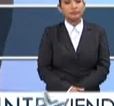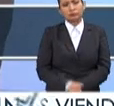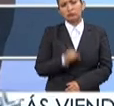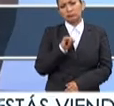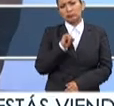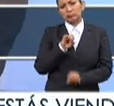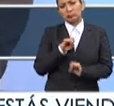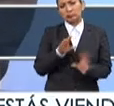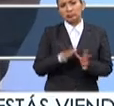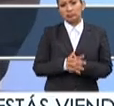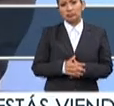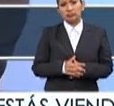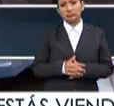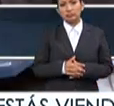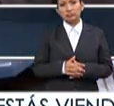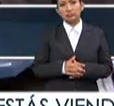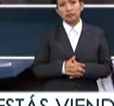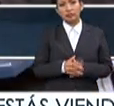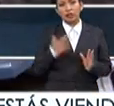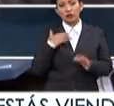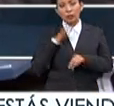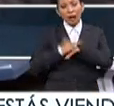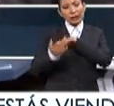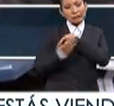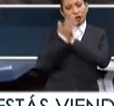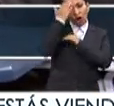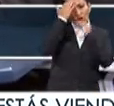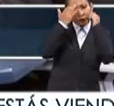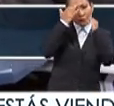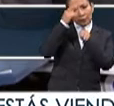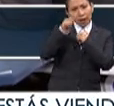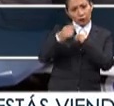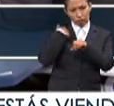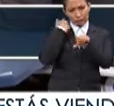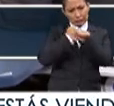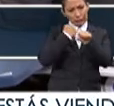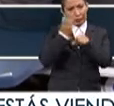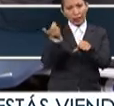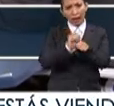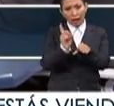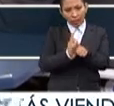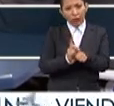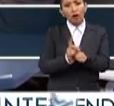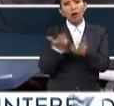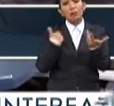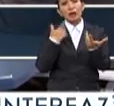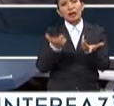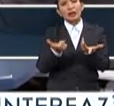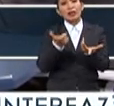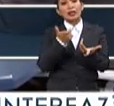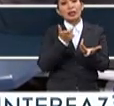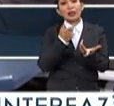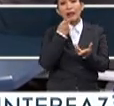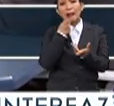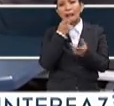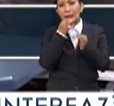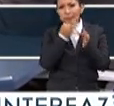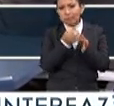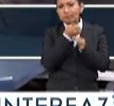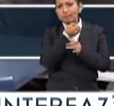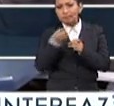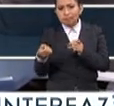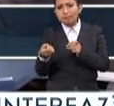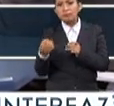claro este refuerzo mi conocimiento este lo práctica y día a día mi speaking este es mejor a mi